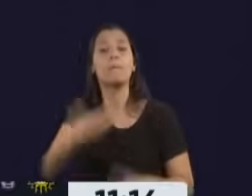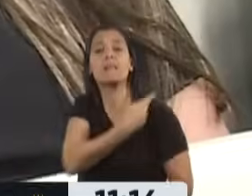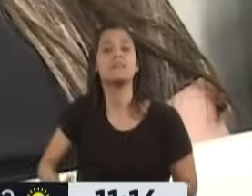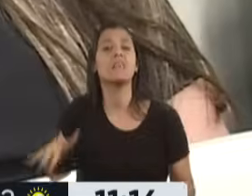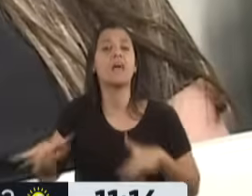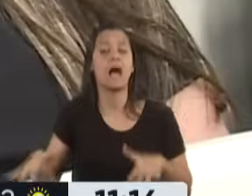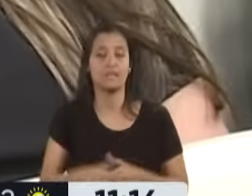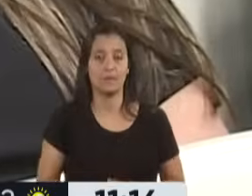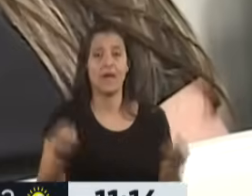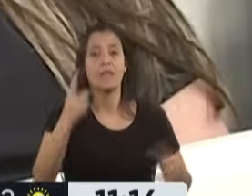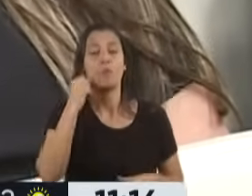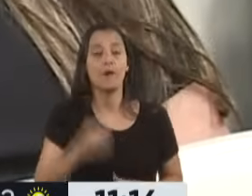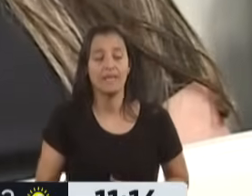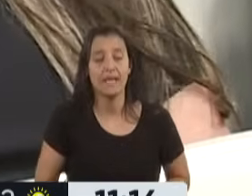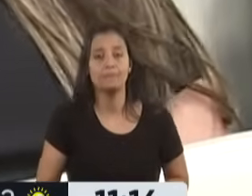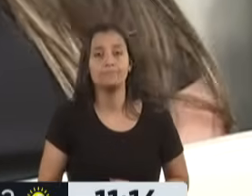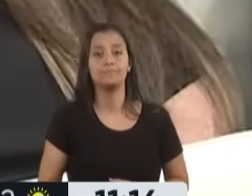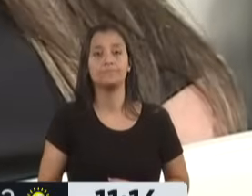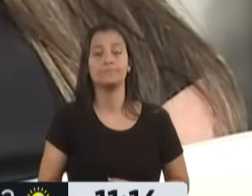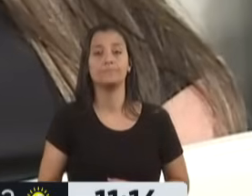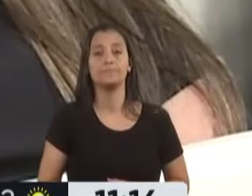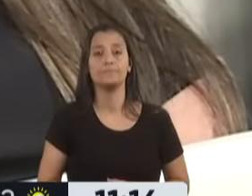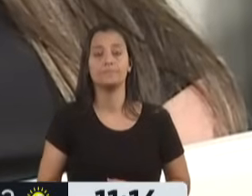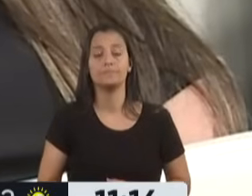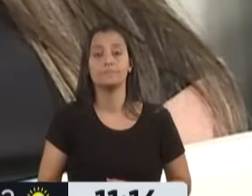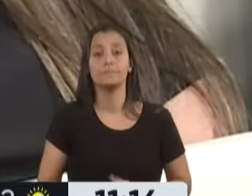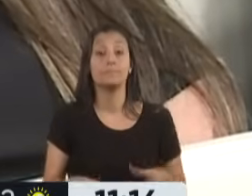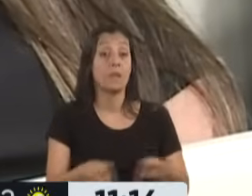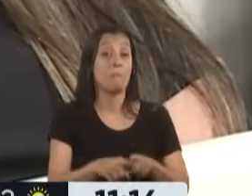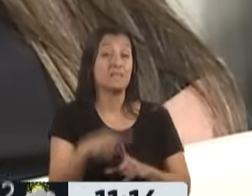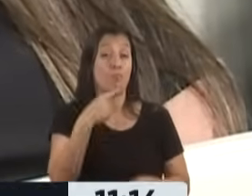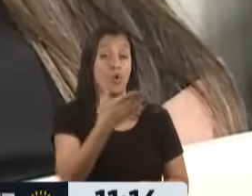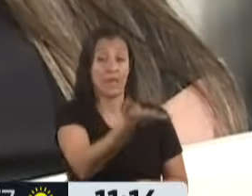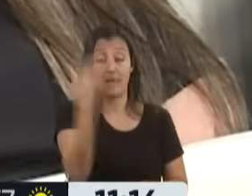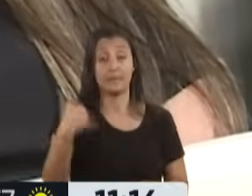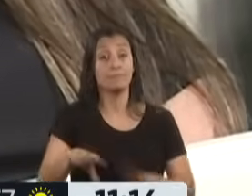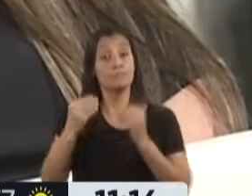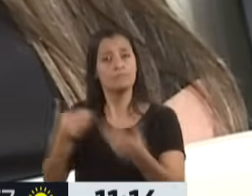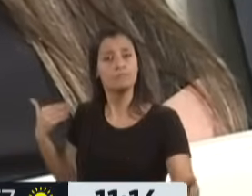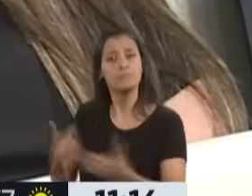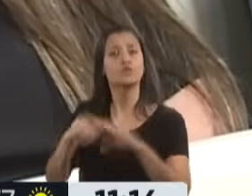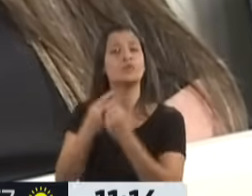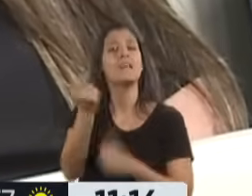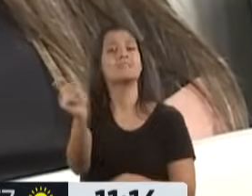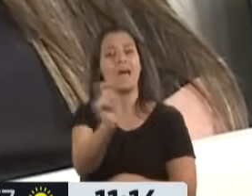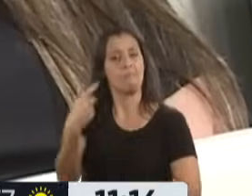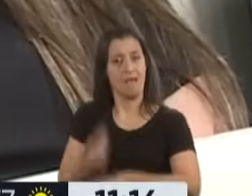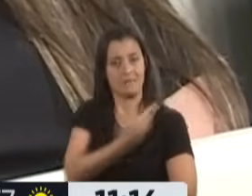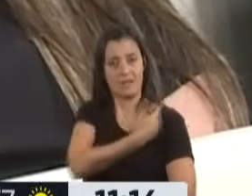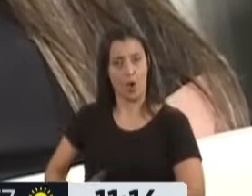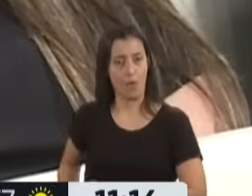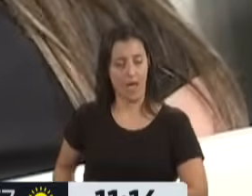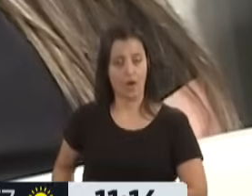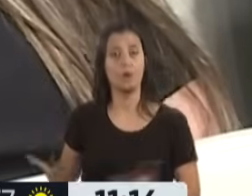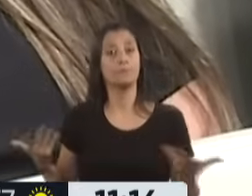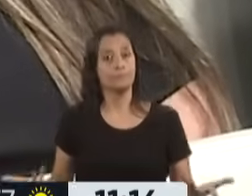Buen día, Cecilia Camarano para Ámbito. ¿Cómo andás? Bien, ¿qué tal? Bueno, como bien mencionaste, se cumplen los primeros 6 meses de gestión y además de